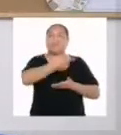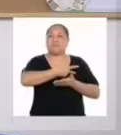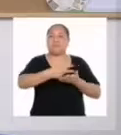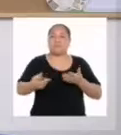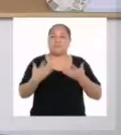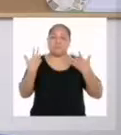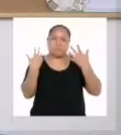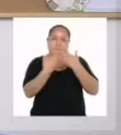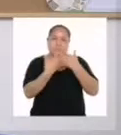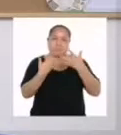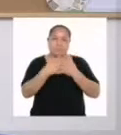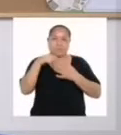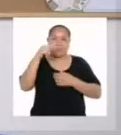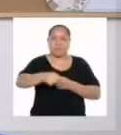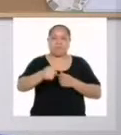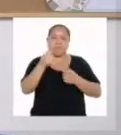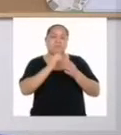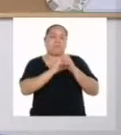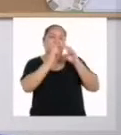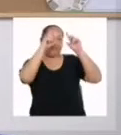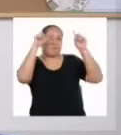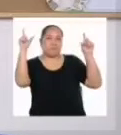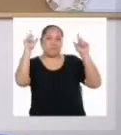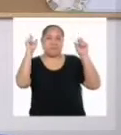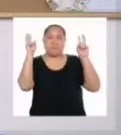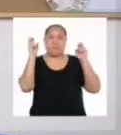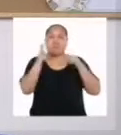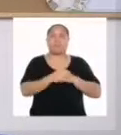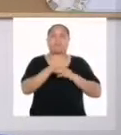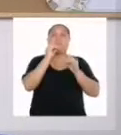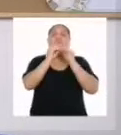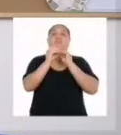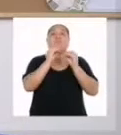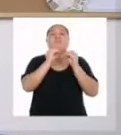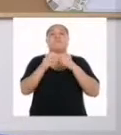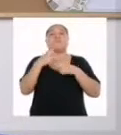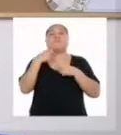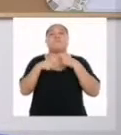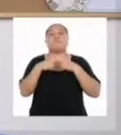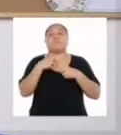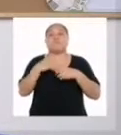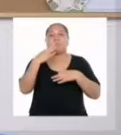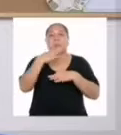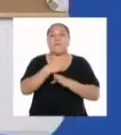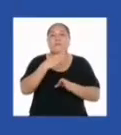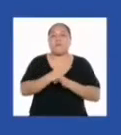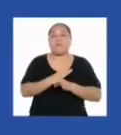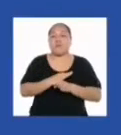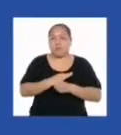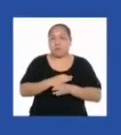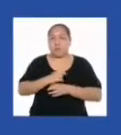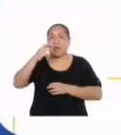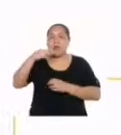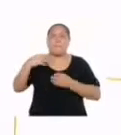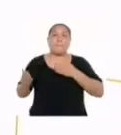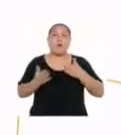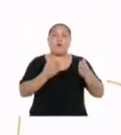semanas relacionadas a nuestra competencia. Resuelve problemas de forma, movimiento y